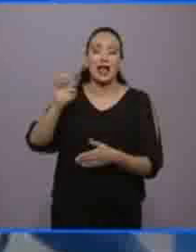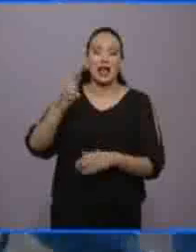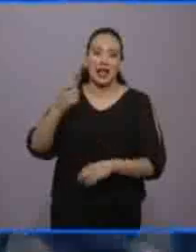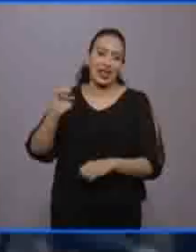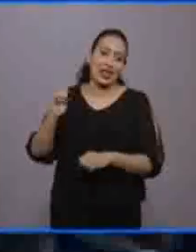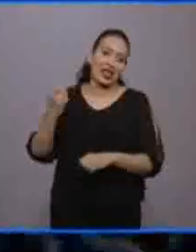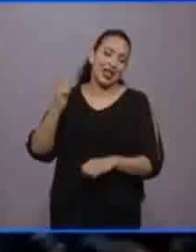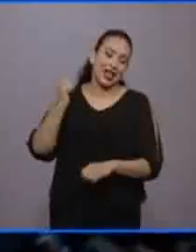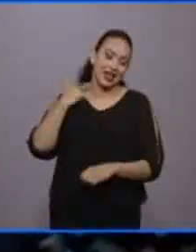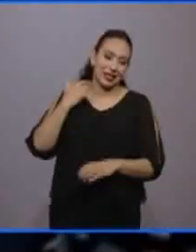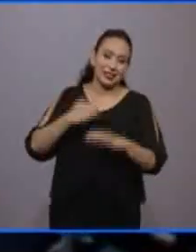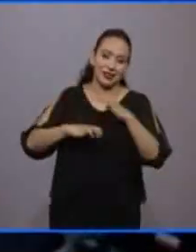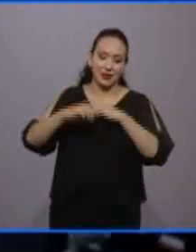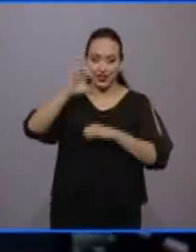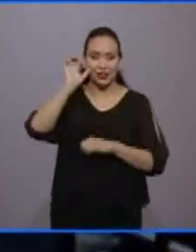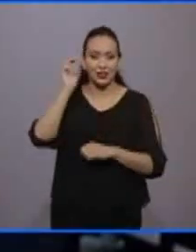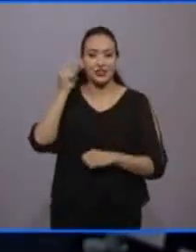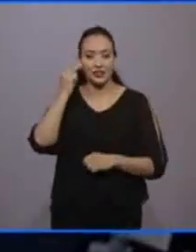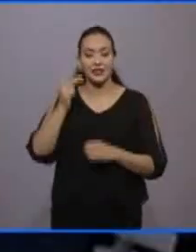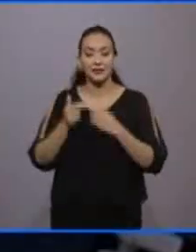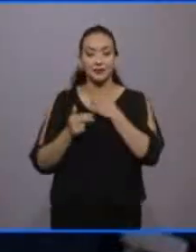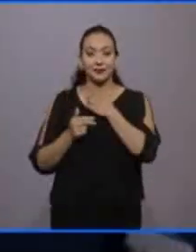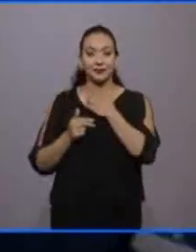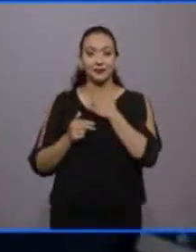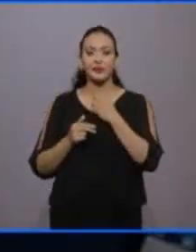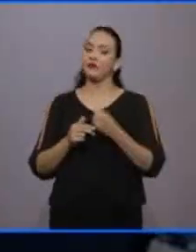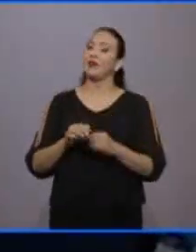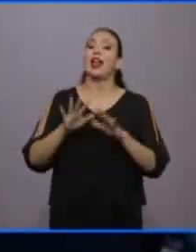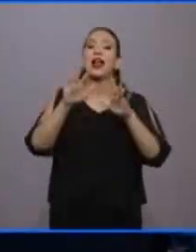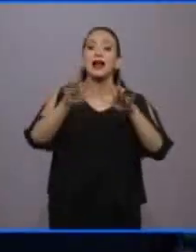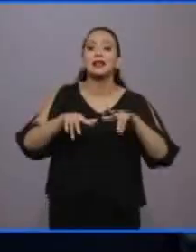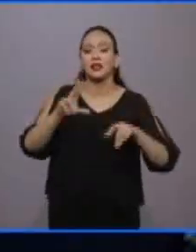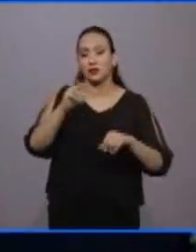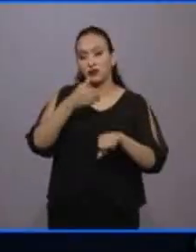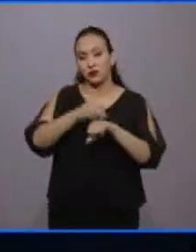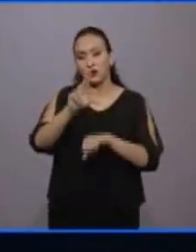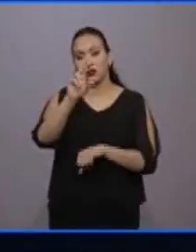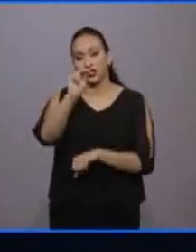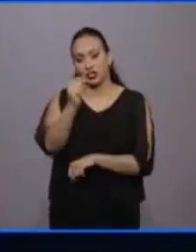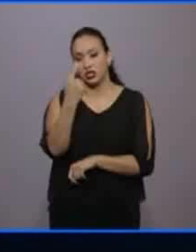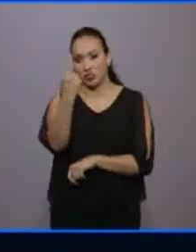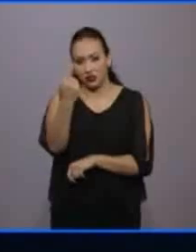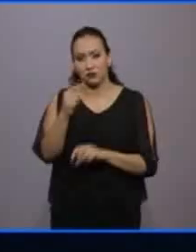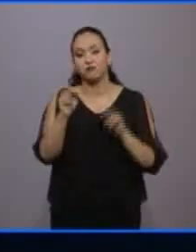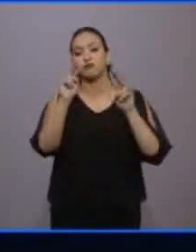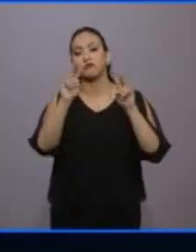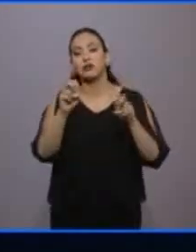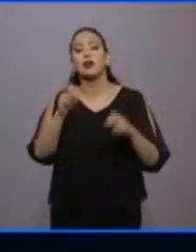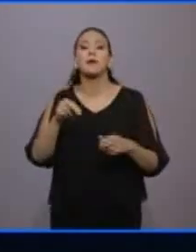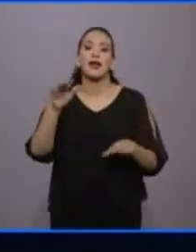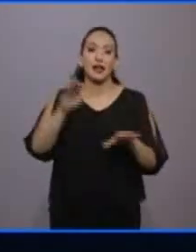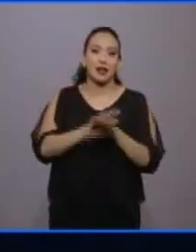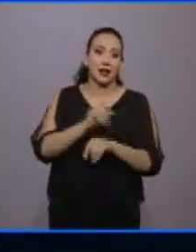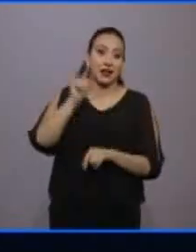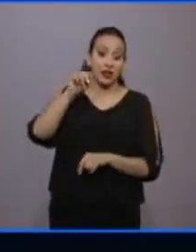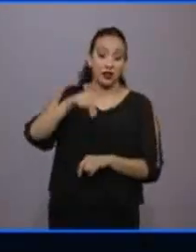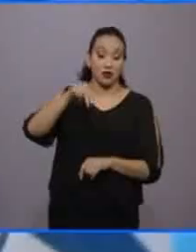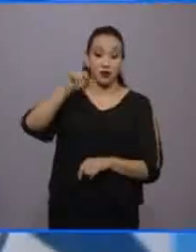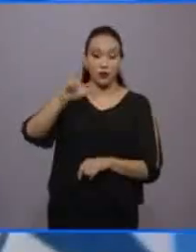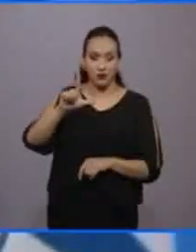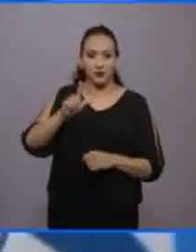en China. Durante la 81 Asamblea Anual de la Cámara de la Industria de Transformación de Nuevo León,